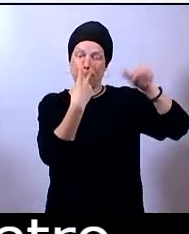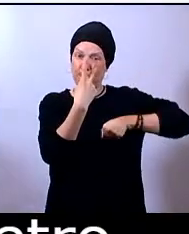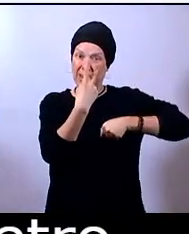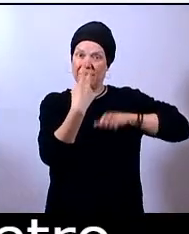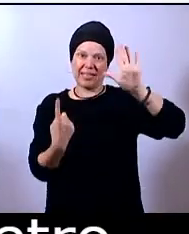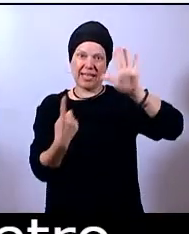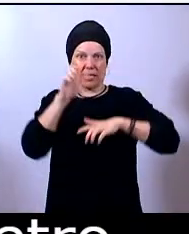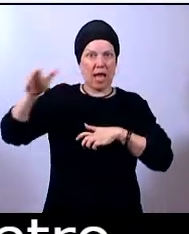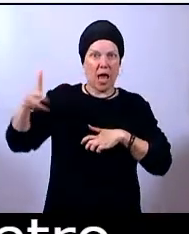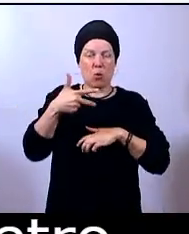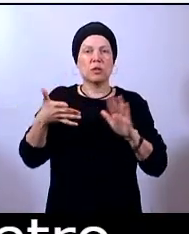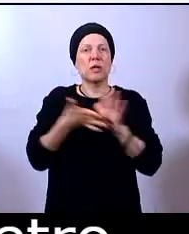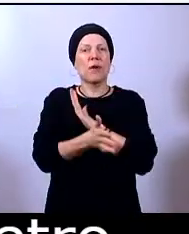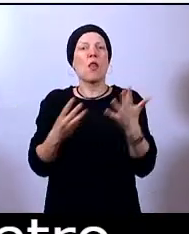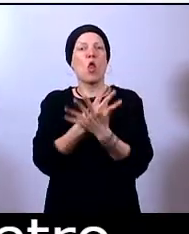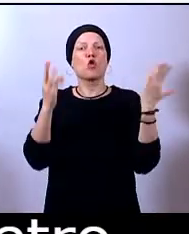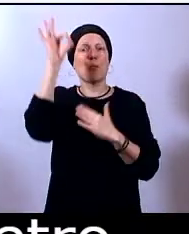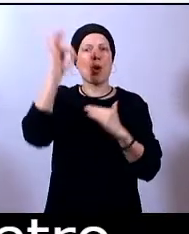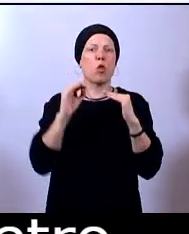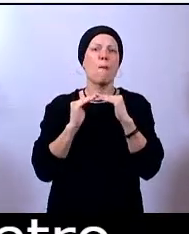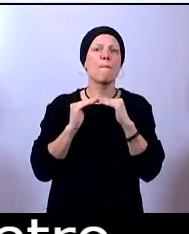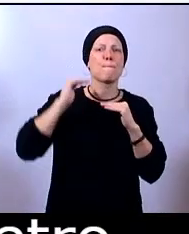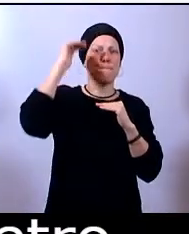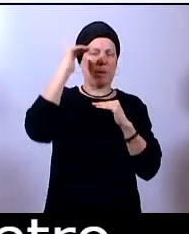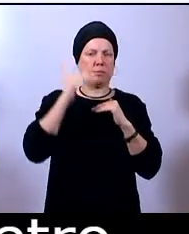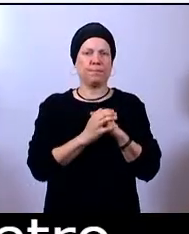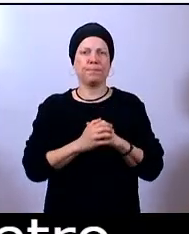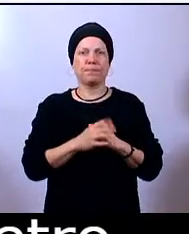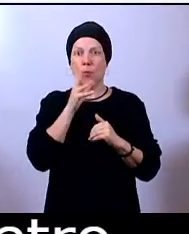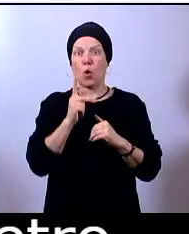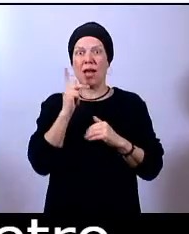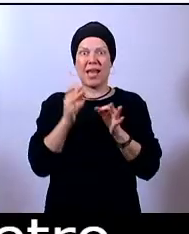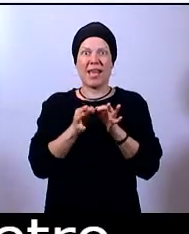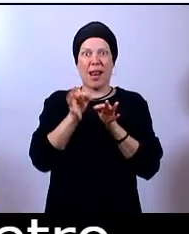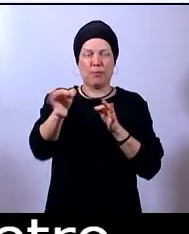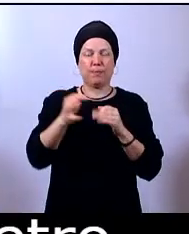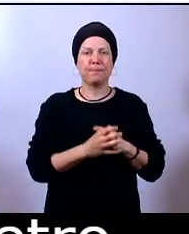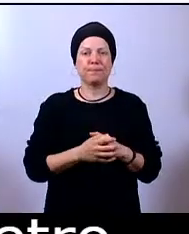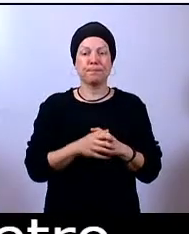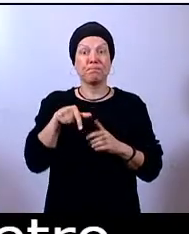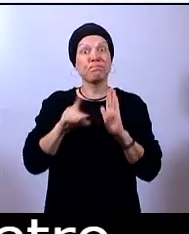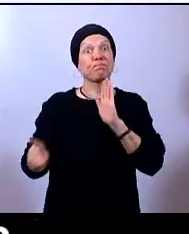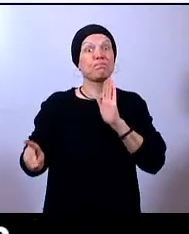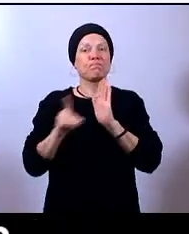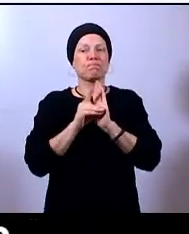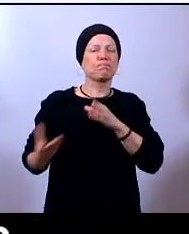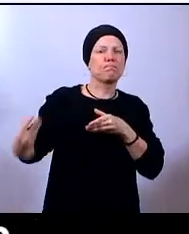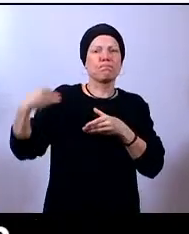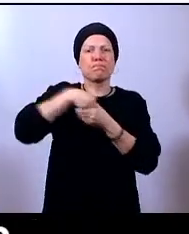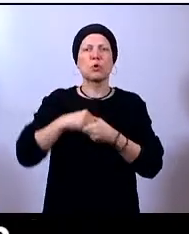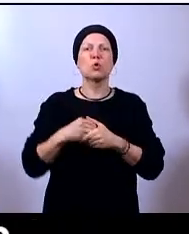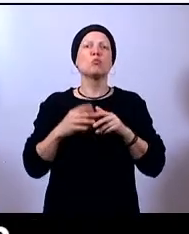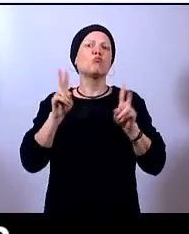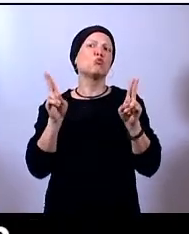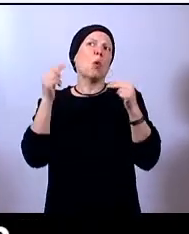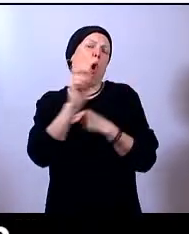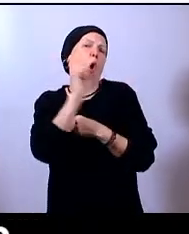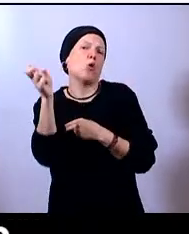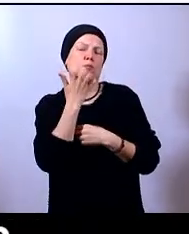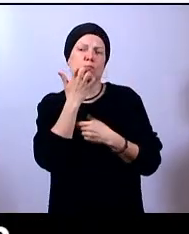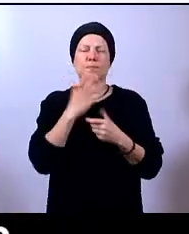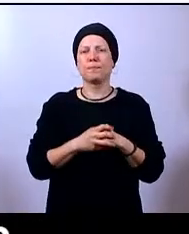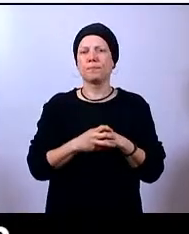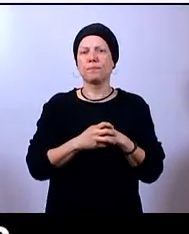un aumento del 18% en el kilometraje. Este decreto incluye otras novedades, como la inclusión